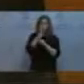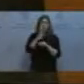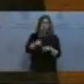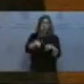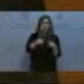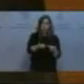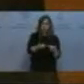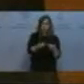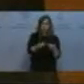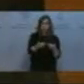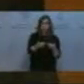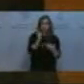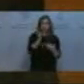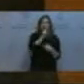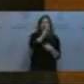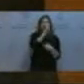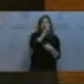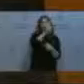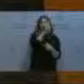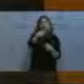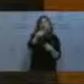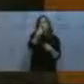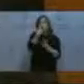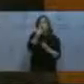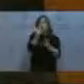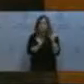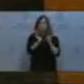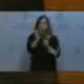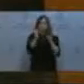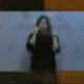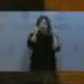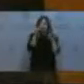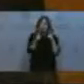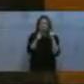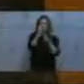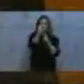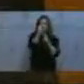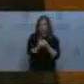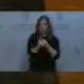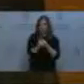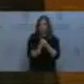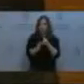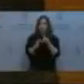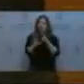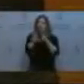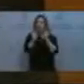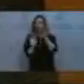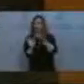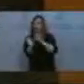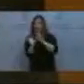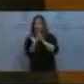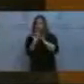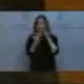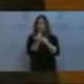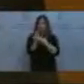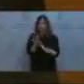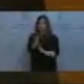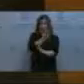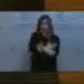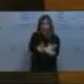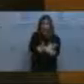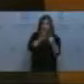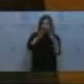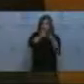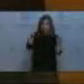solo un 2,1 de esfuerzo presupuestario y con la decisión, por cierto, tomada 15 días antes por Cogersa